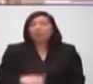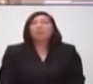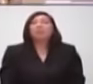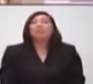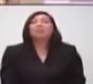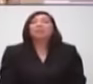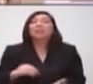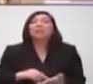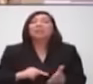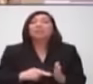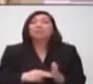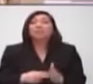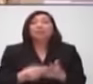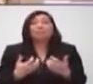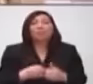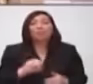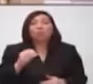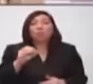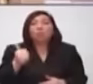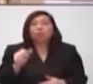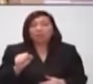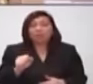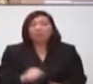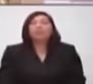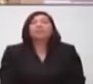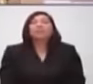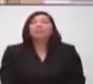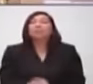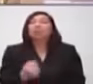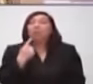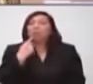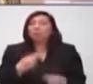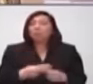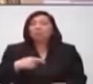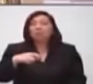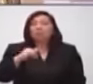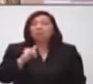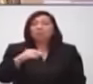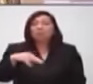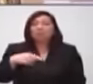está implicado de la empresa OAS el señor Piñeiro, que creo que ya está detenido.